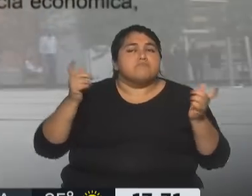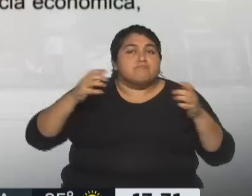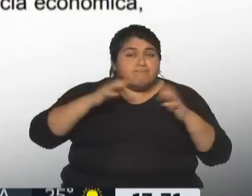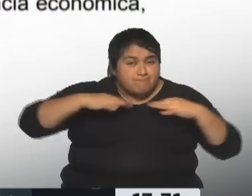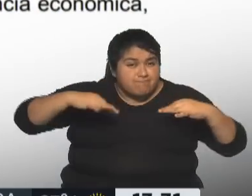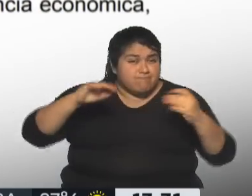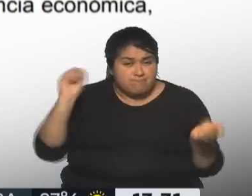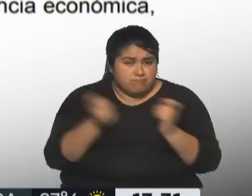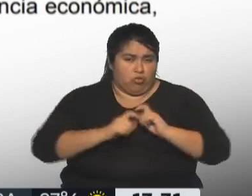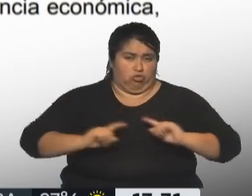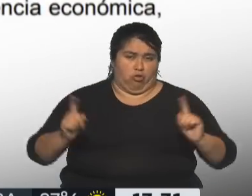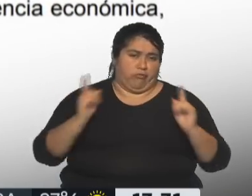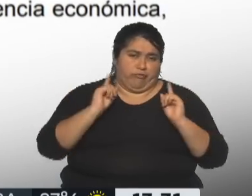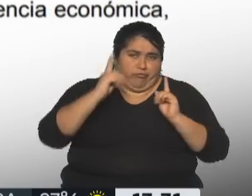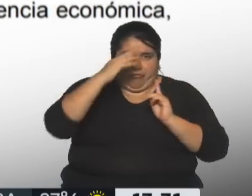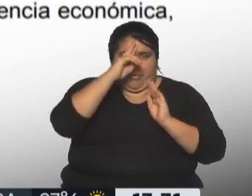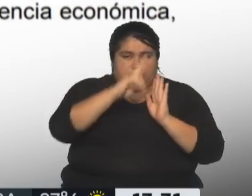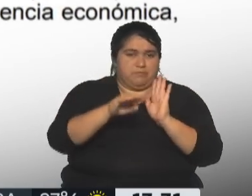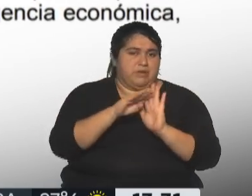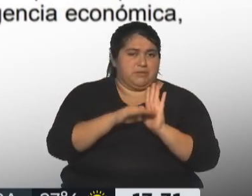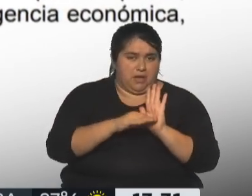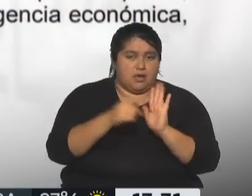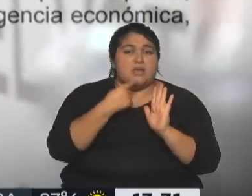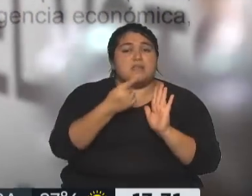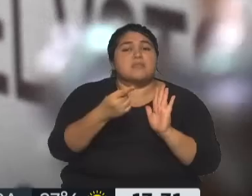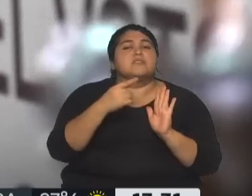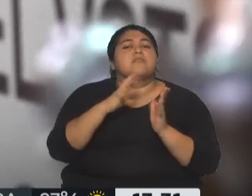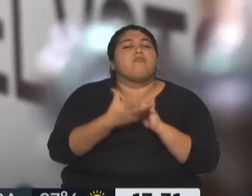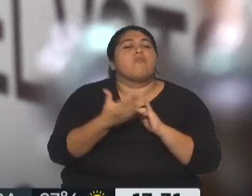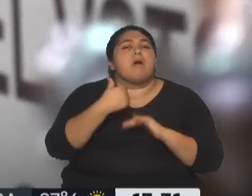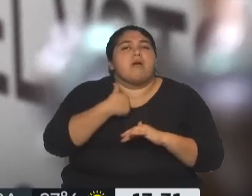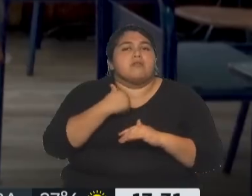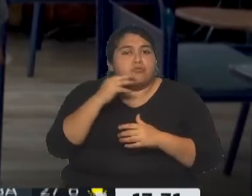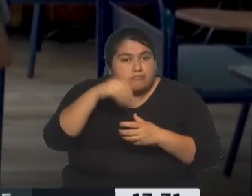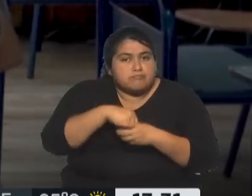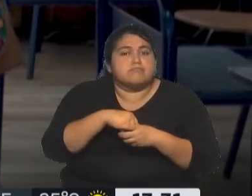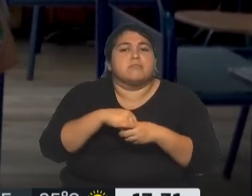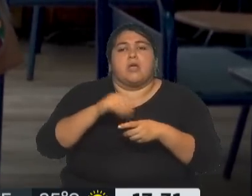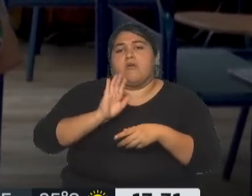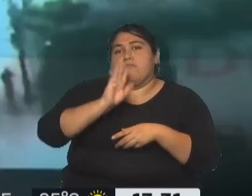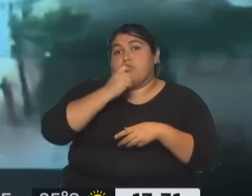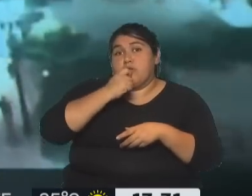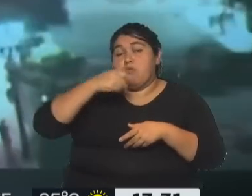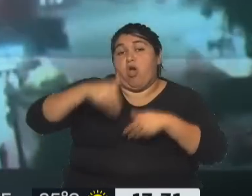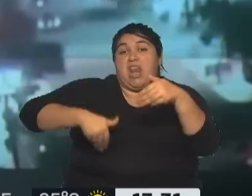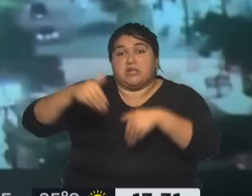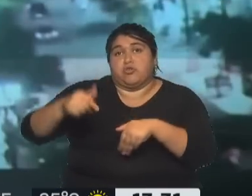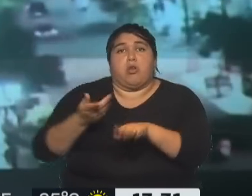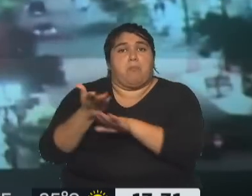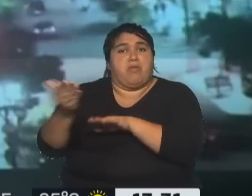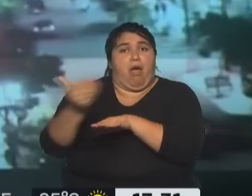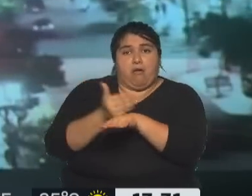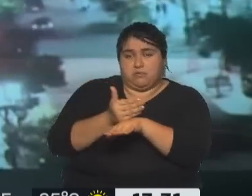prerrogativa amparada por la Constitución ecuatoriana, denominada muerte cruzada, que implicaría el llamado a elecciones anticipadas. Con toque